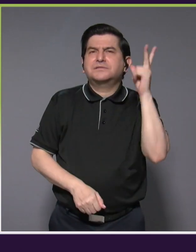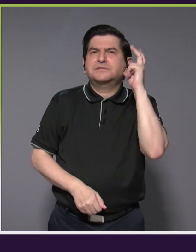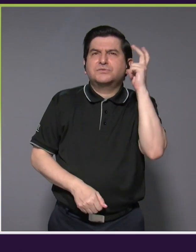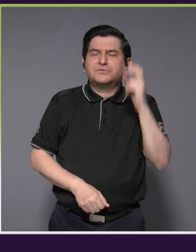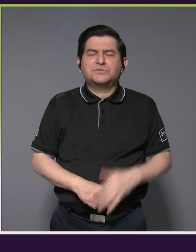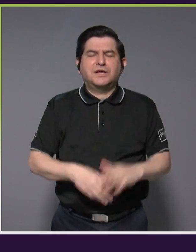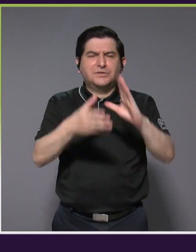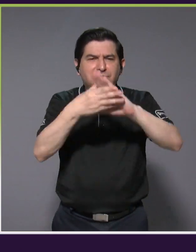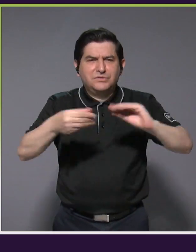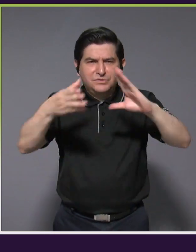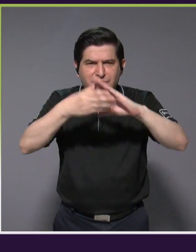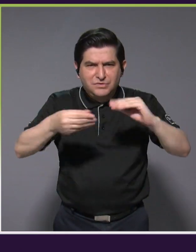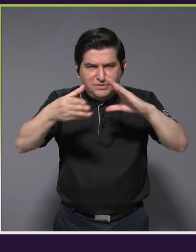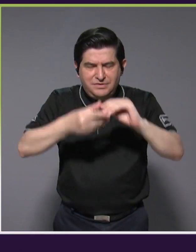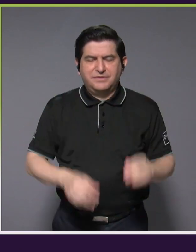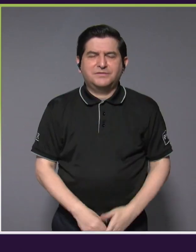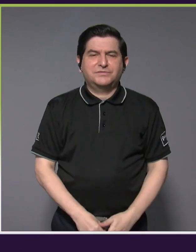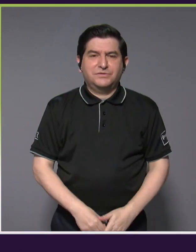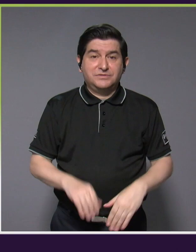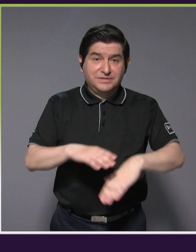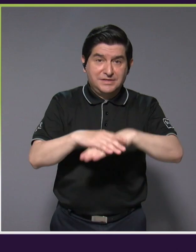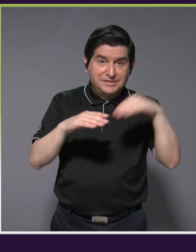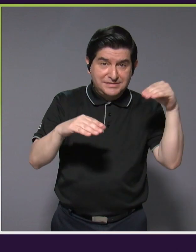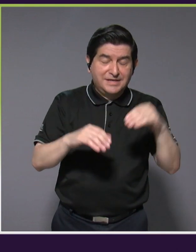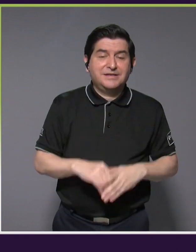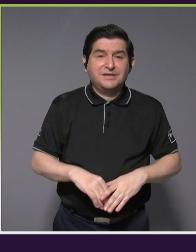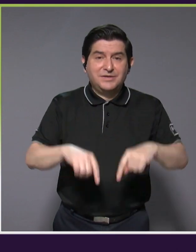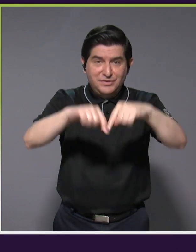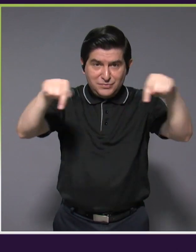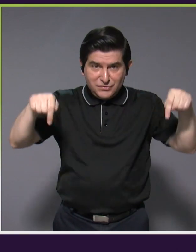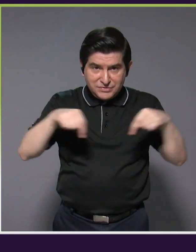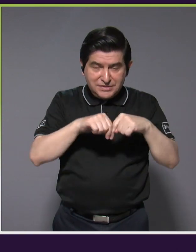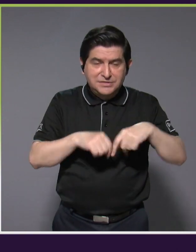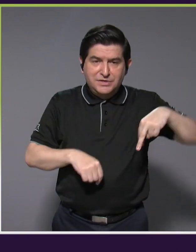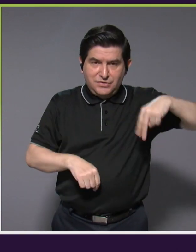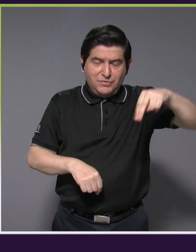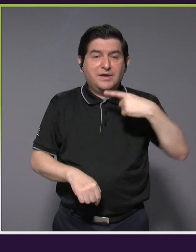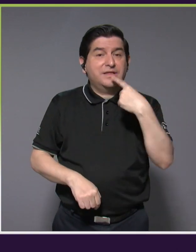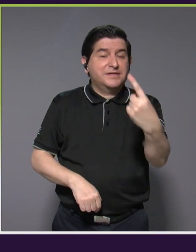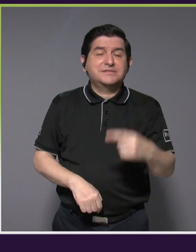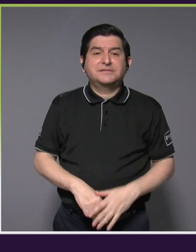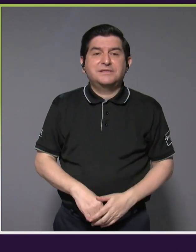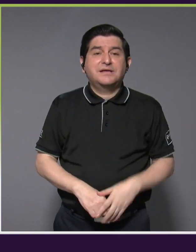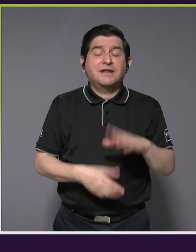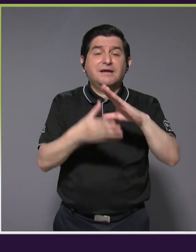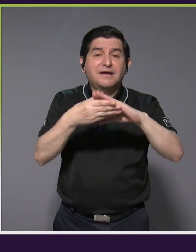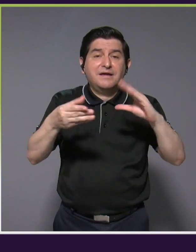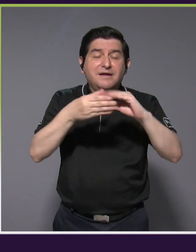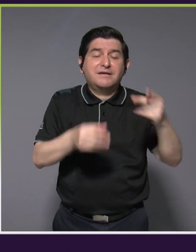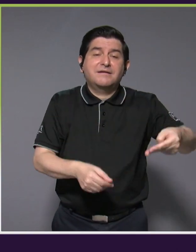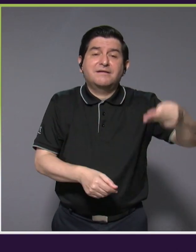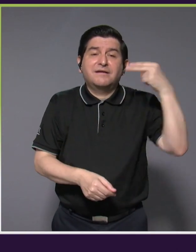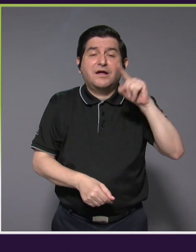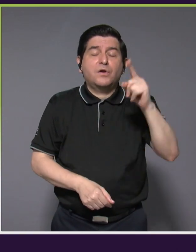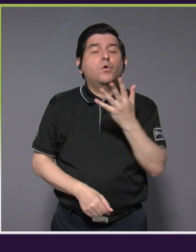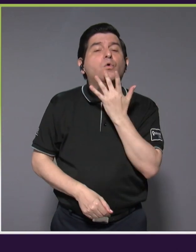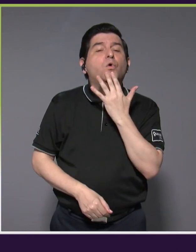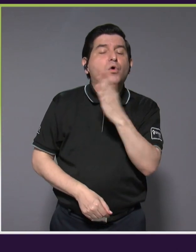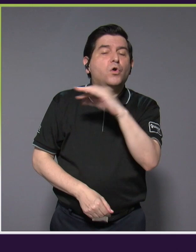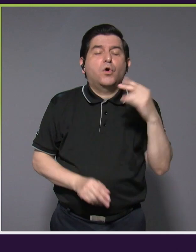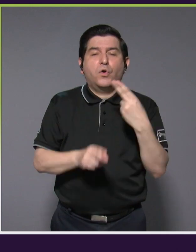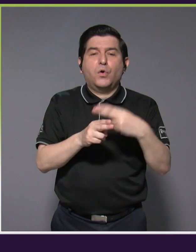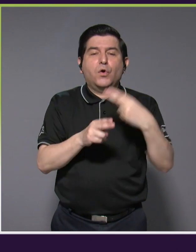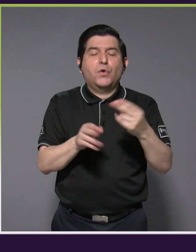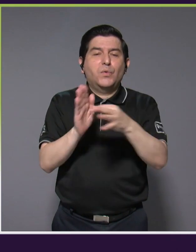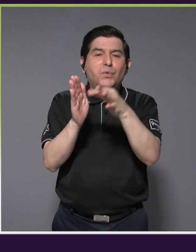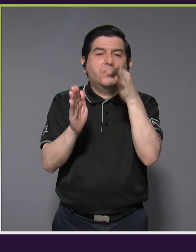Juan Manuel. Salimos de nuevo al círculo y todos caminando. Cuando Juanma diga, durante la narración de la historia, un color o el nombre